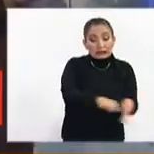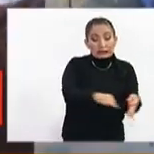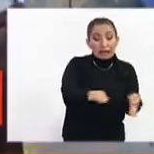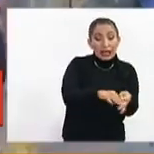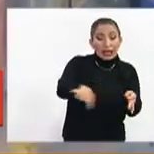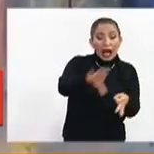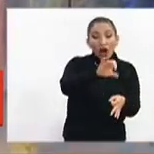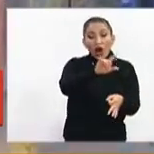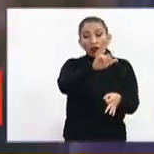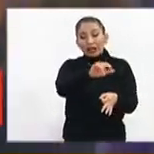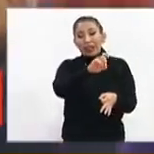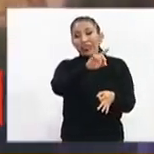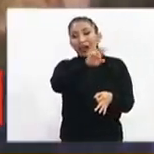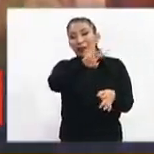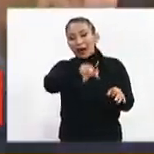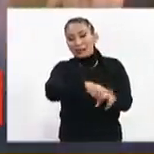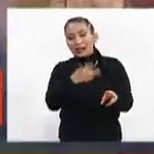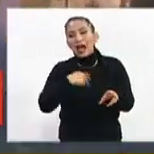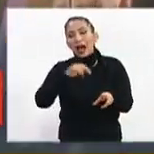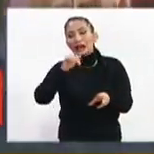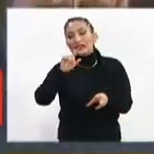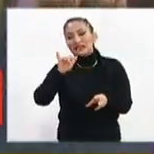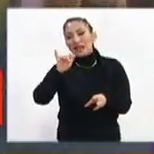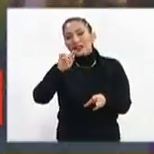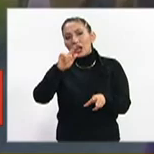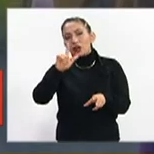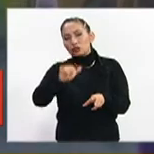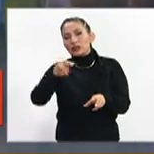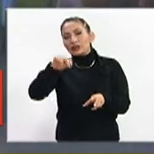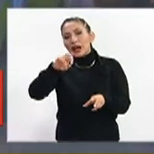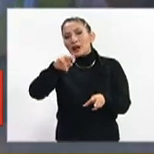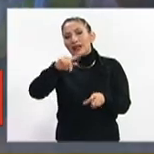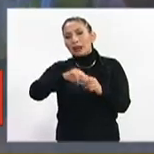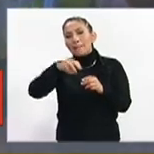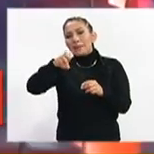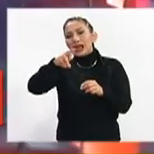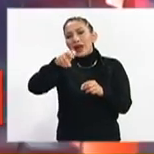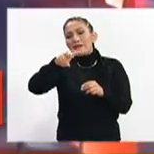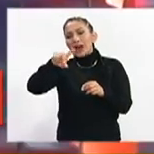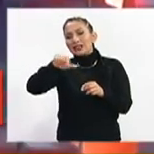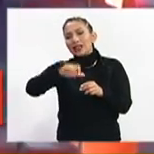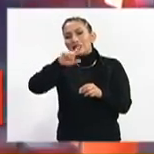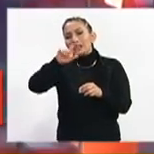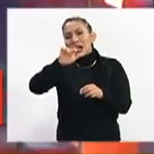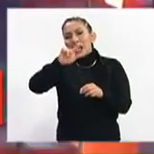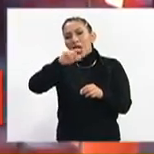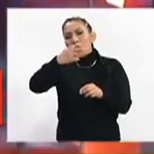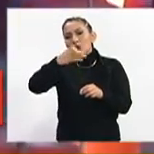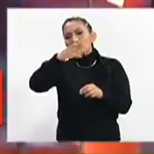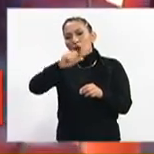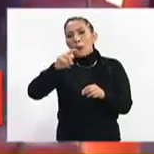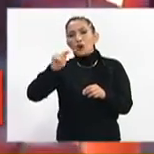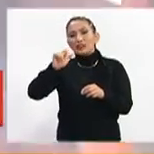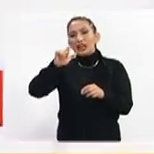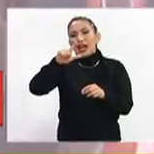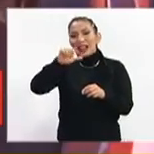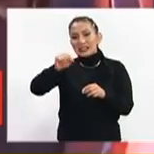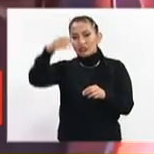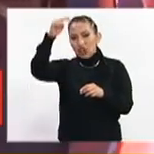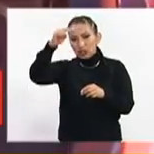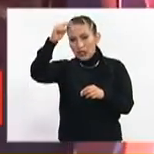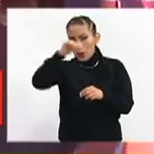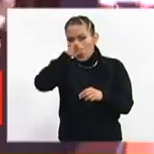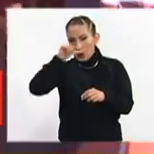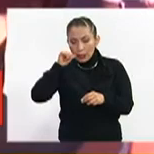en las colonias del Valle, Santa Cruz Atoyac, Narvarte, Miravalle, Zacahuisco y Portales Norte, en la